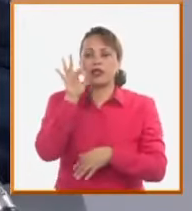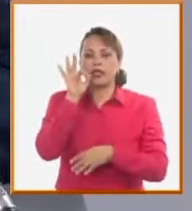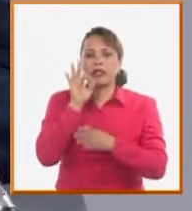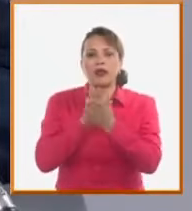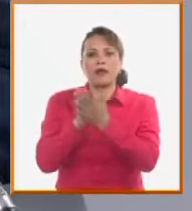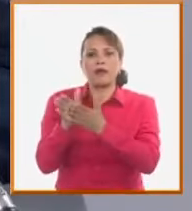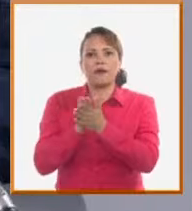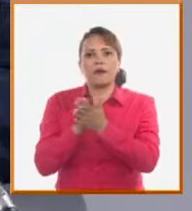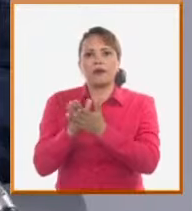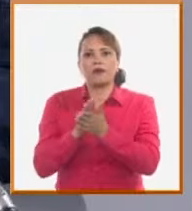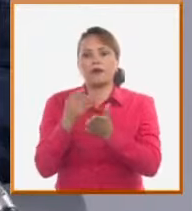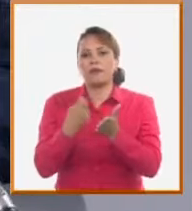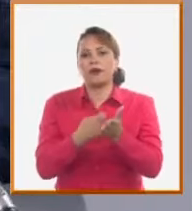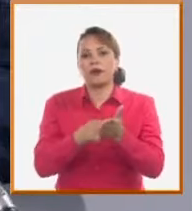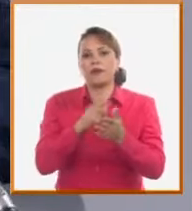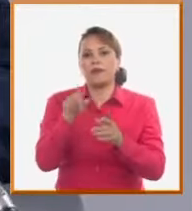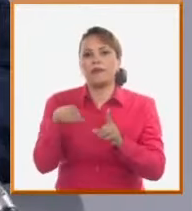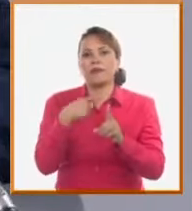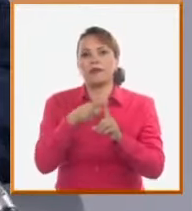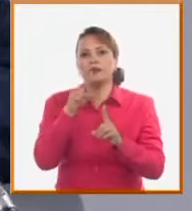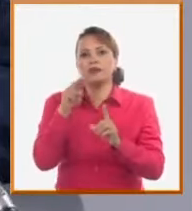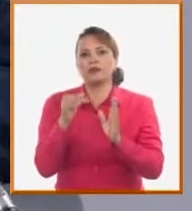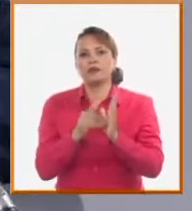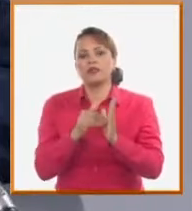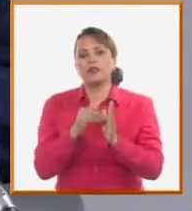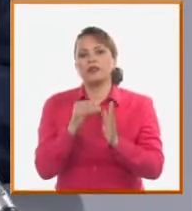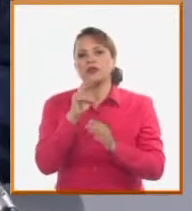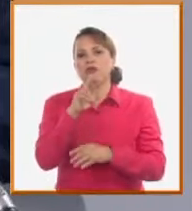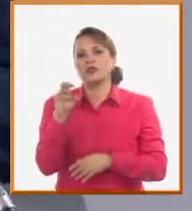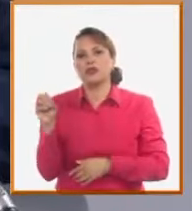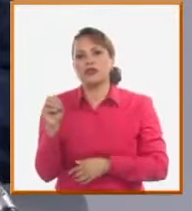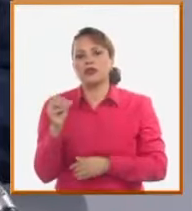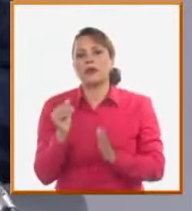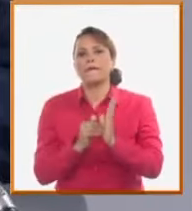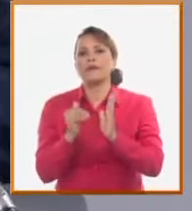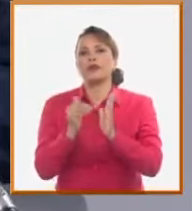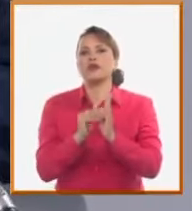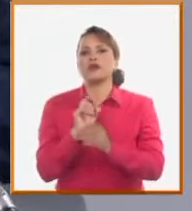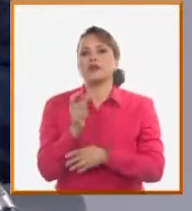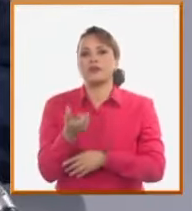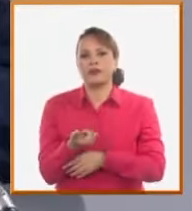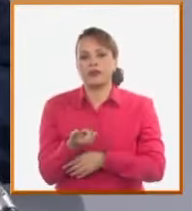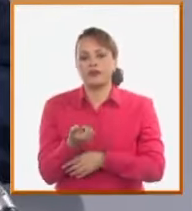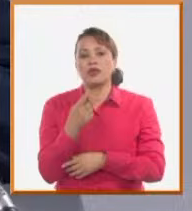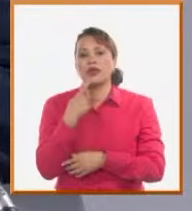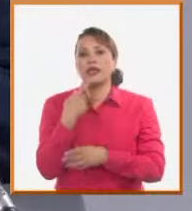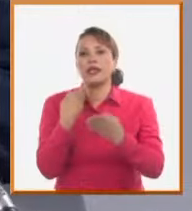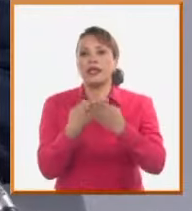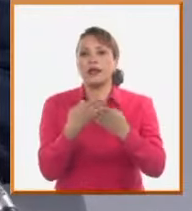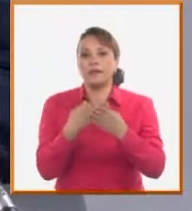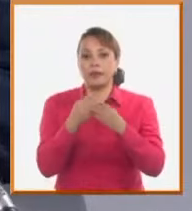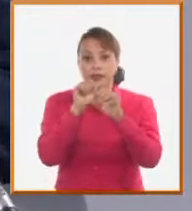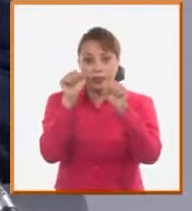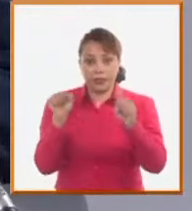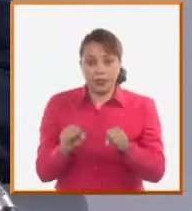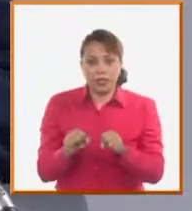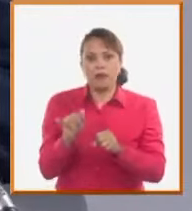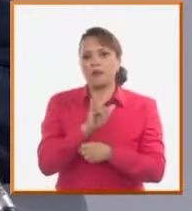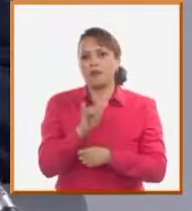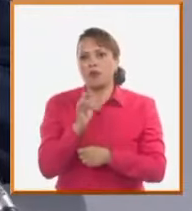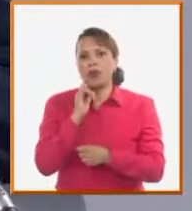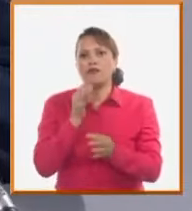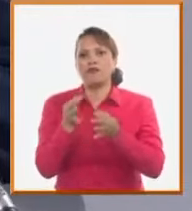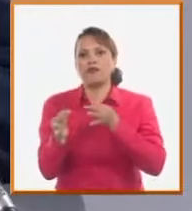en modo general más de 1.200 millones de pesos, hablábamos, ¿no? Dentro de ellas, su sistema empresarial también está en función